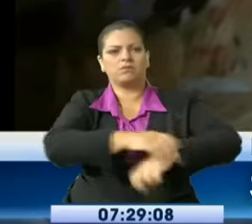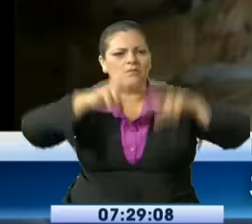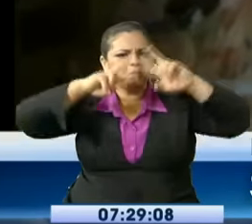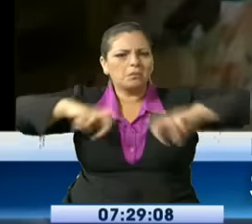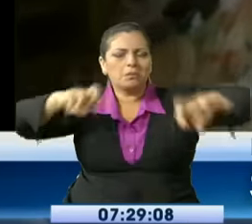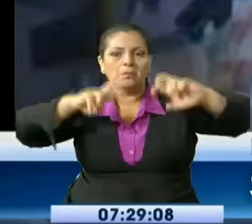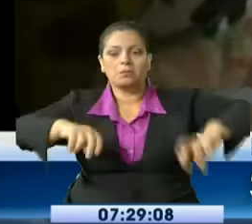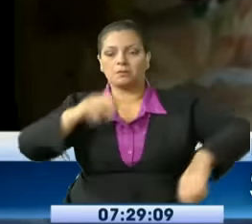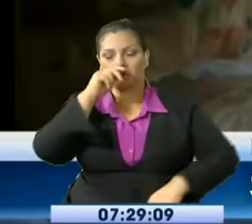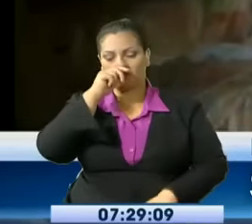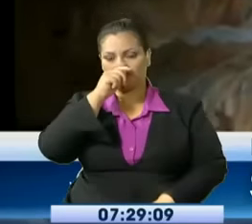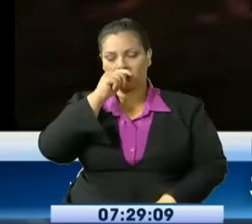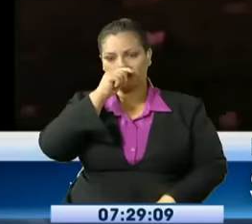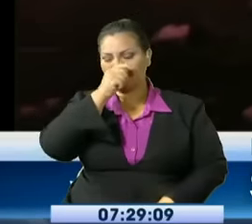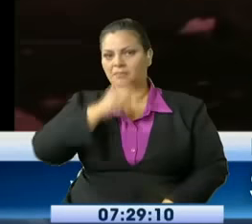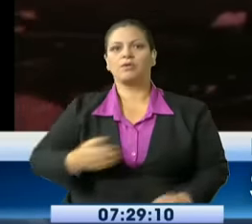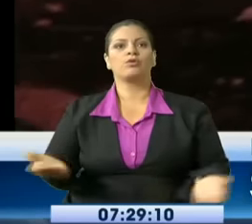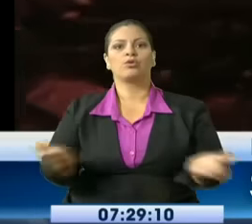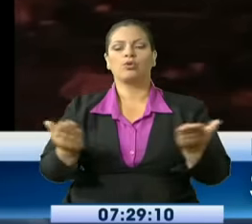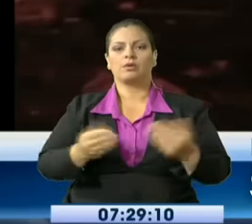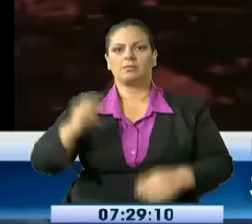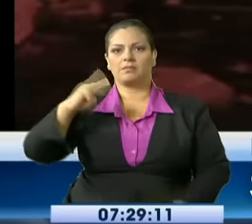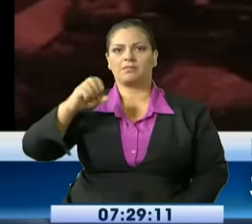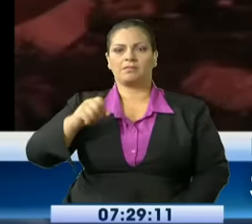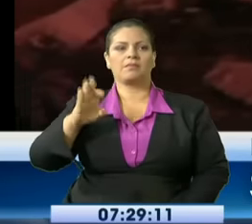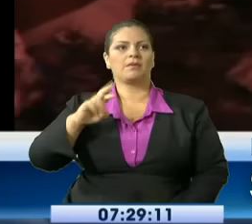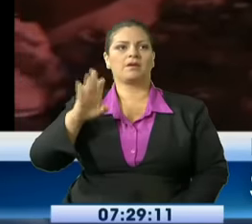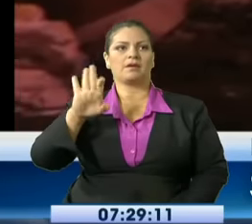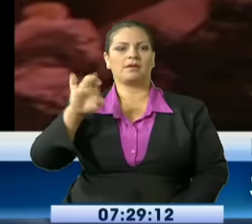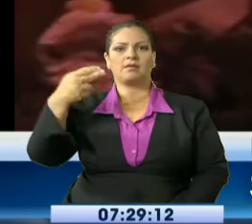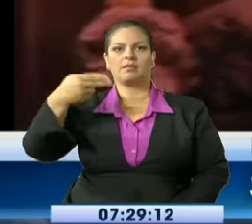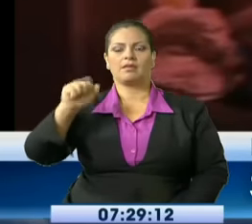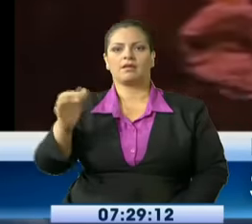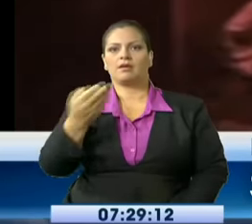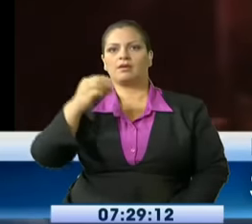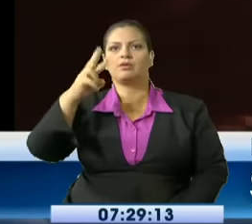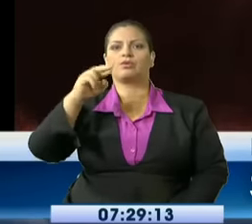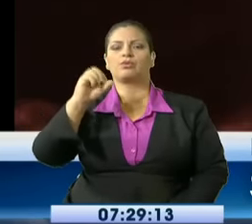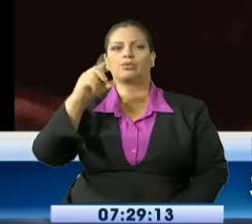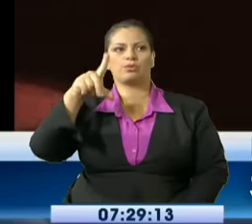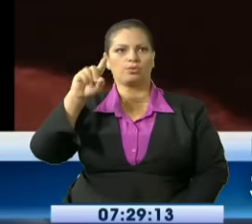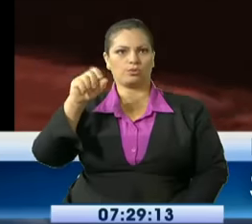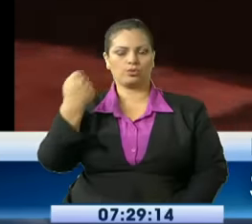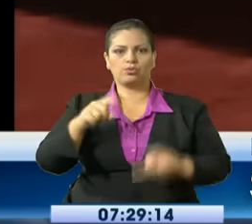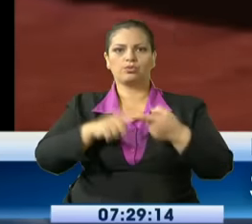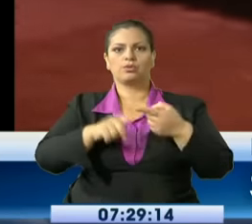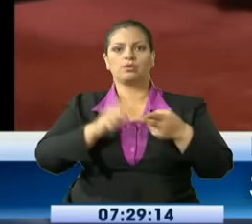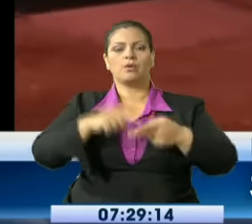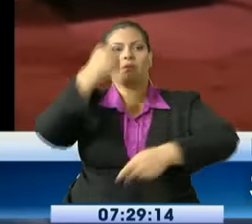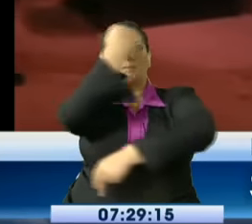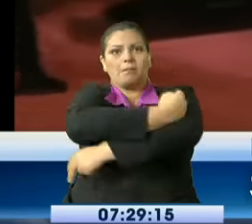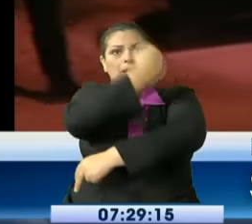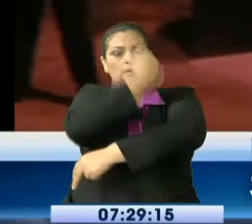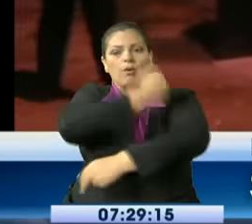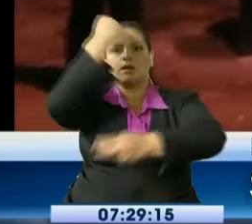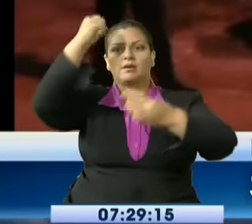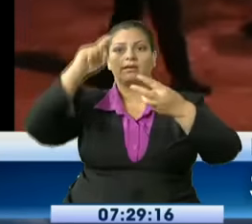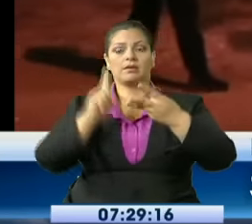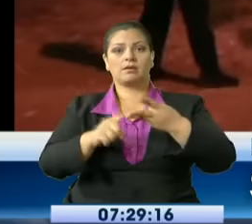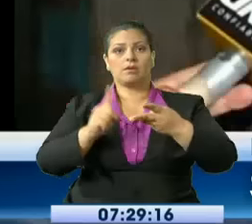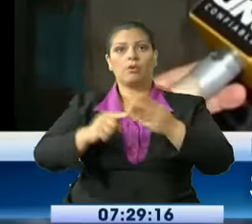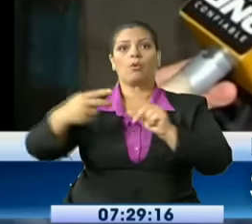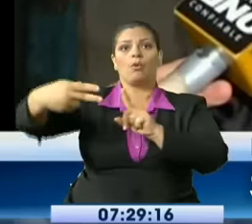a cabo en las ciudadelas Marta de Roldós y Huancavilca, Pascuales, Batallón del Suburbio y demás sectores